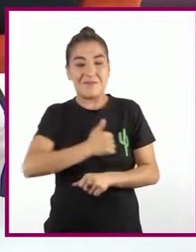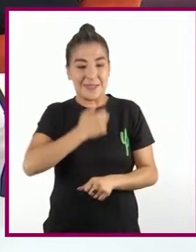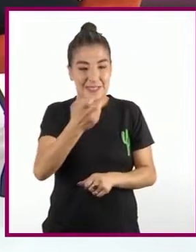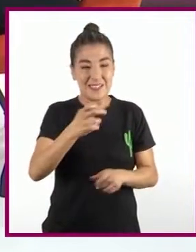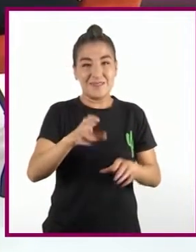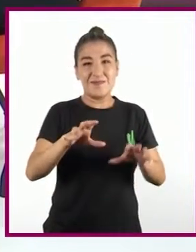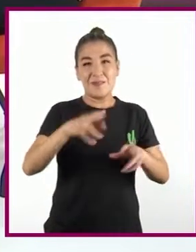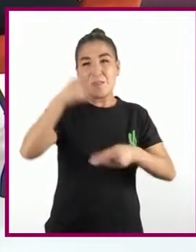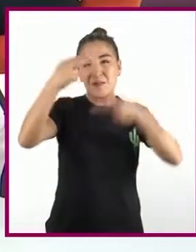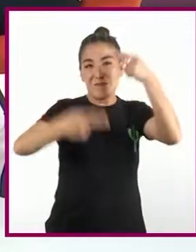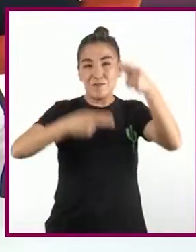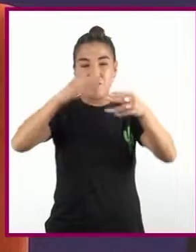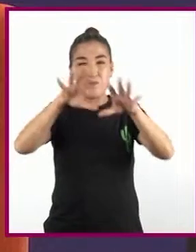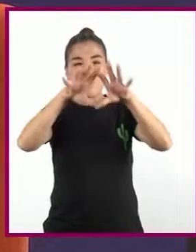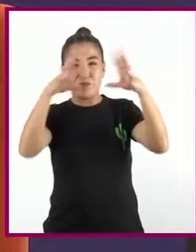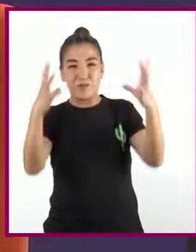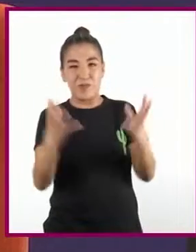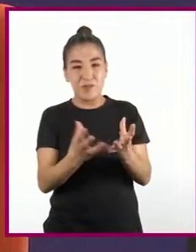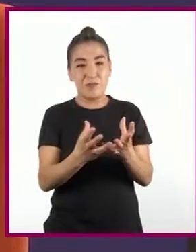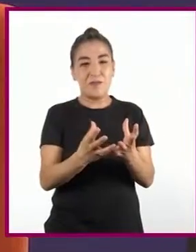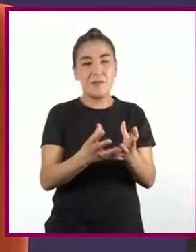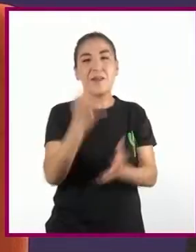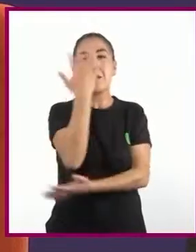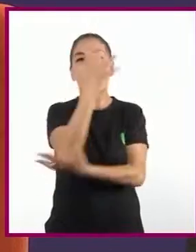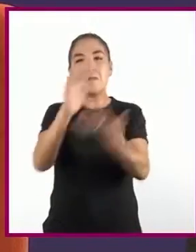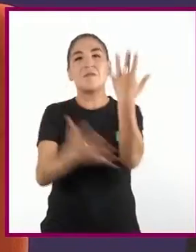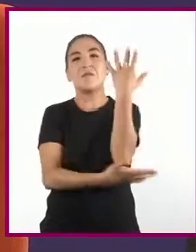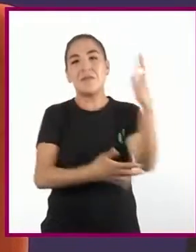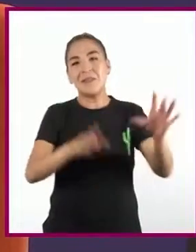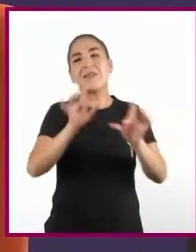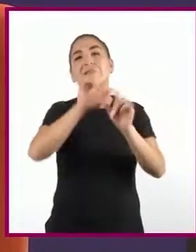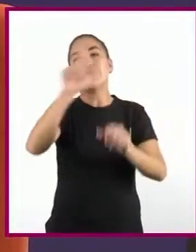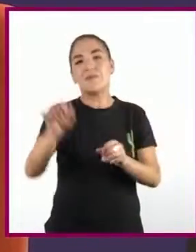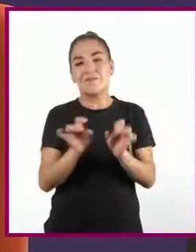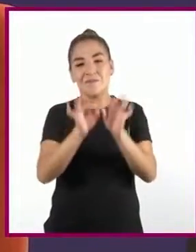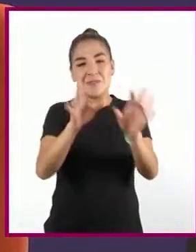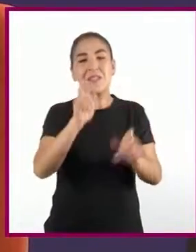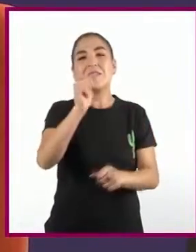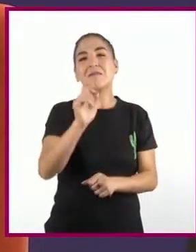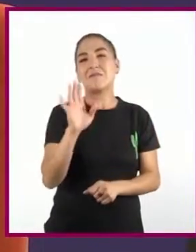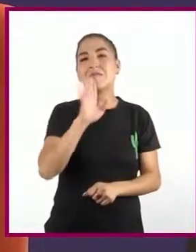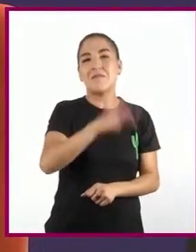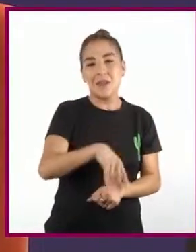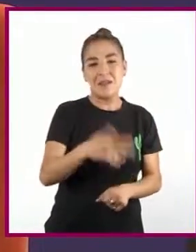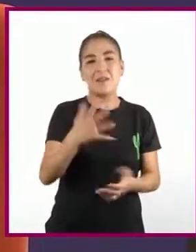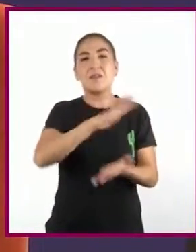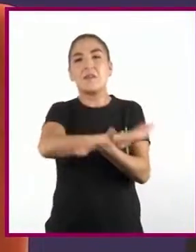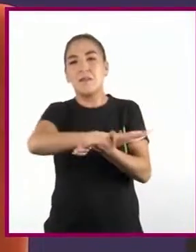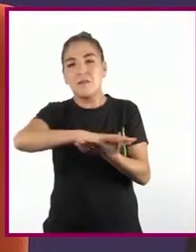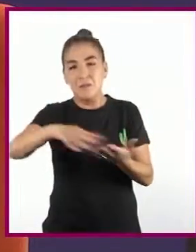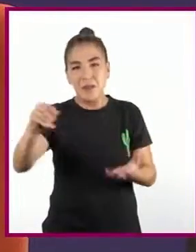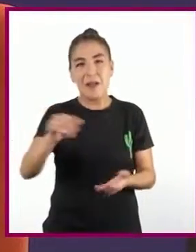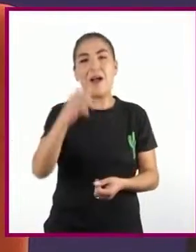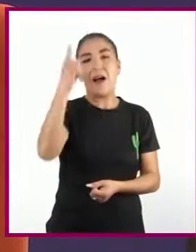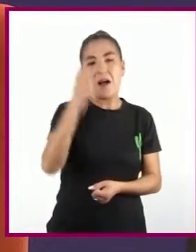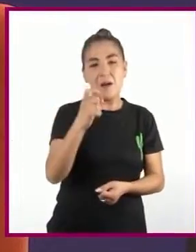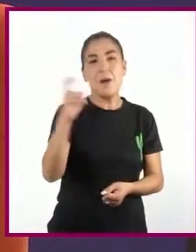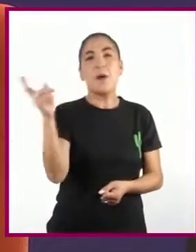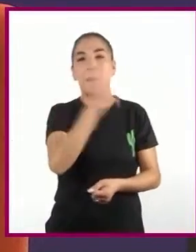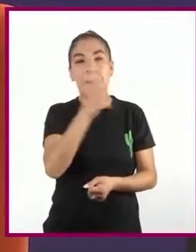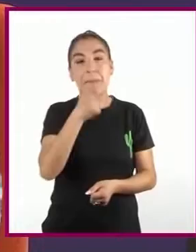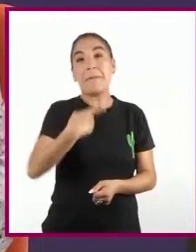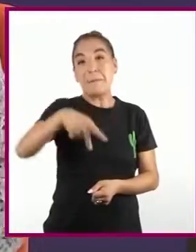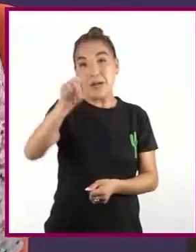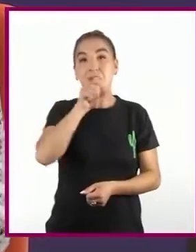ambiente son contaminantes y de alguna manera causan cuestiones adversas a suelo, agua, aire, pero en